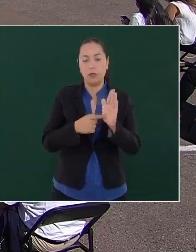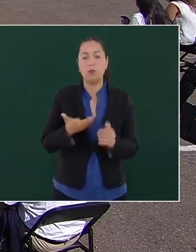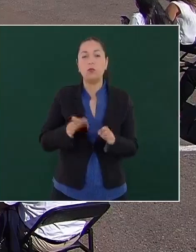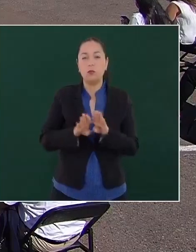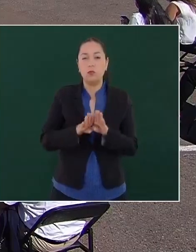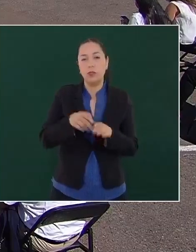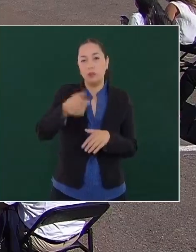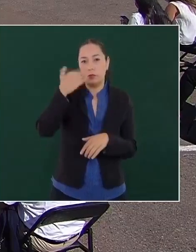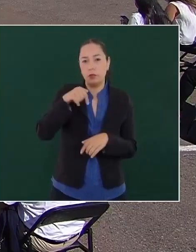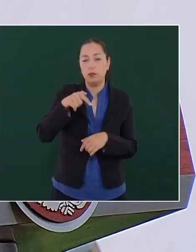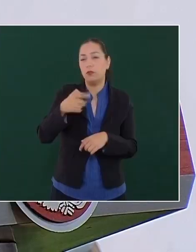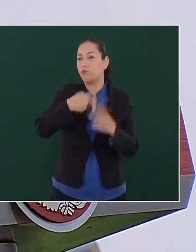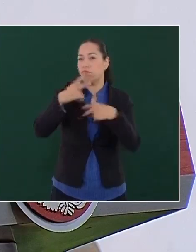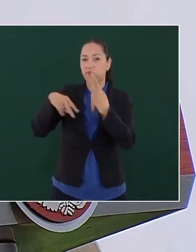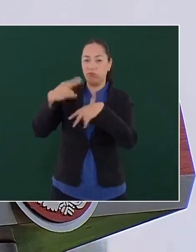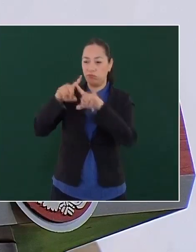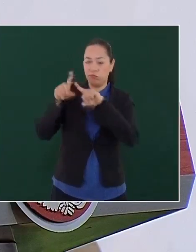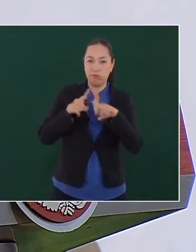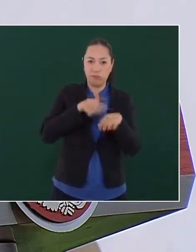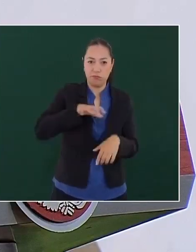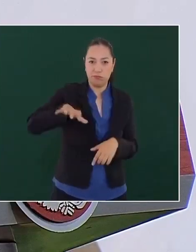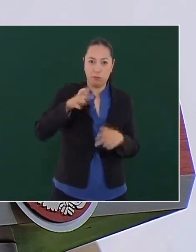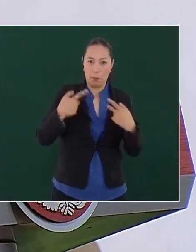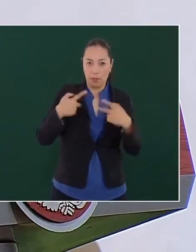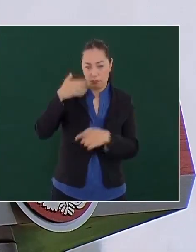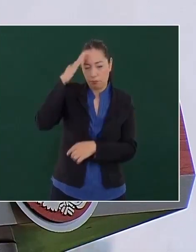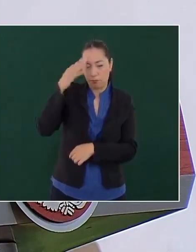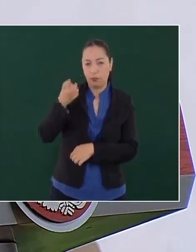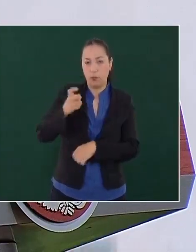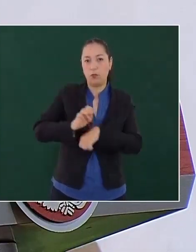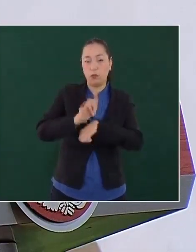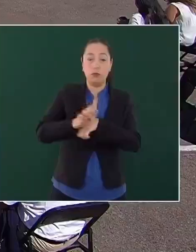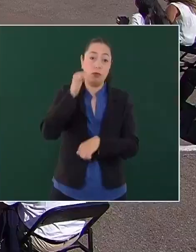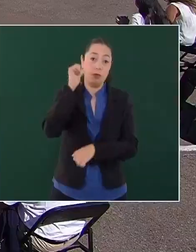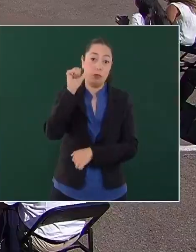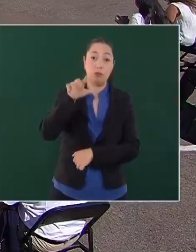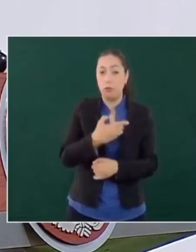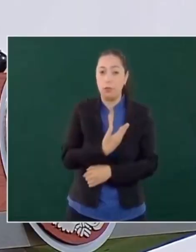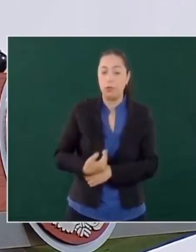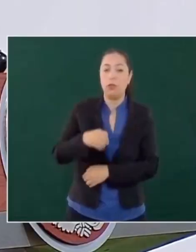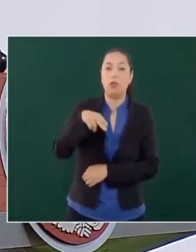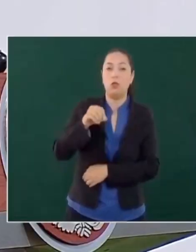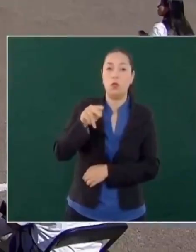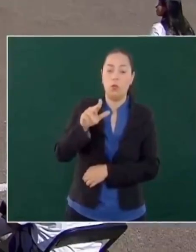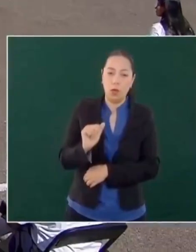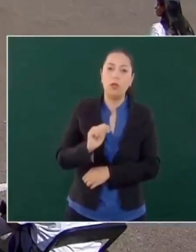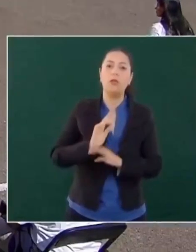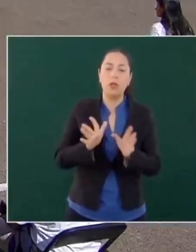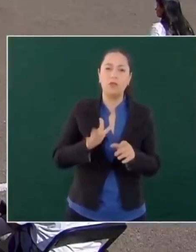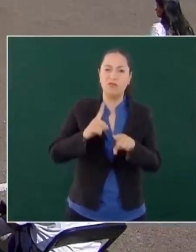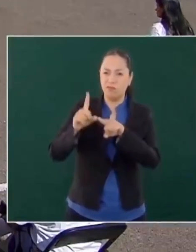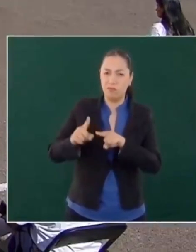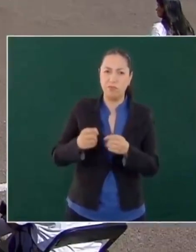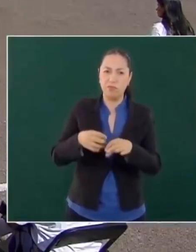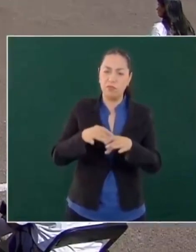prensa la cancillera afirmó que el presidente de Ecuador no midió las consecuencias ha perdido la mayoría legislativa